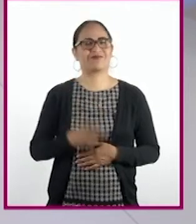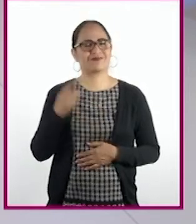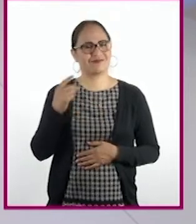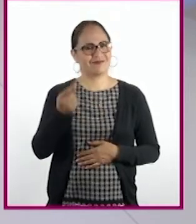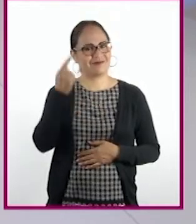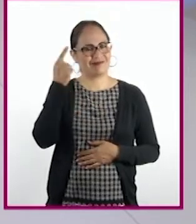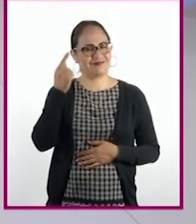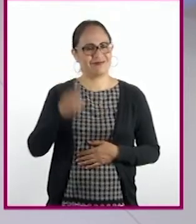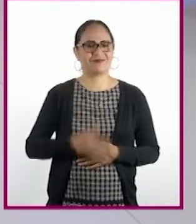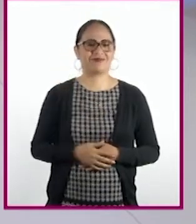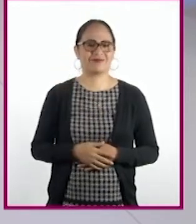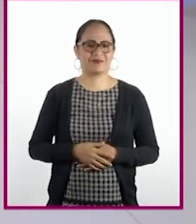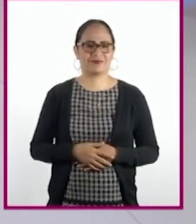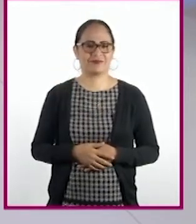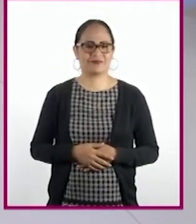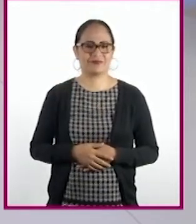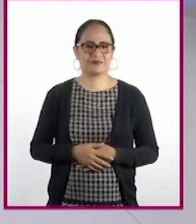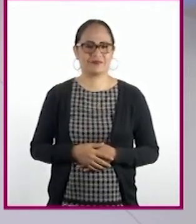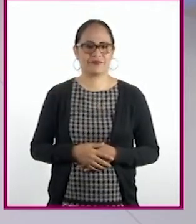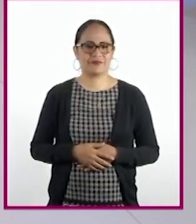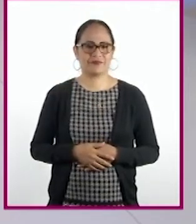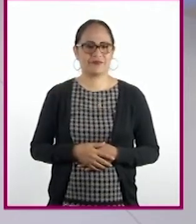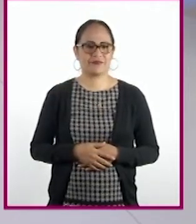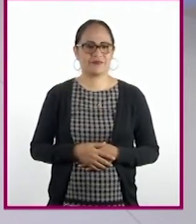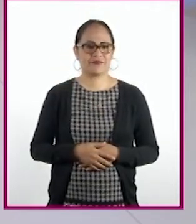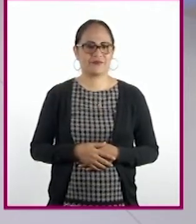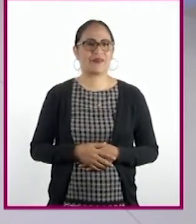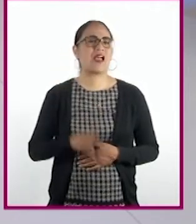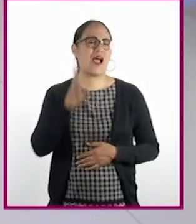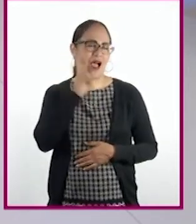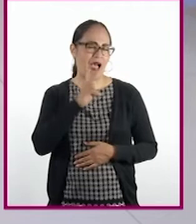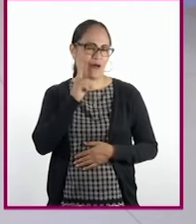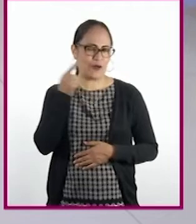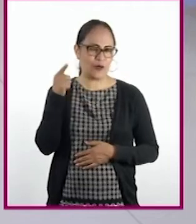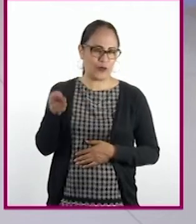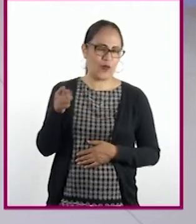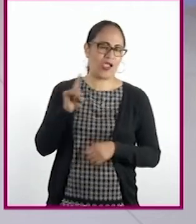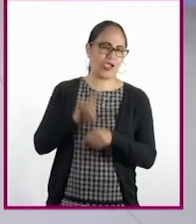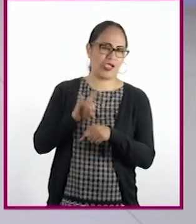sabía. Es para ver si estabas atento.